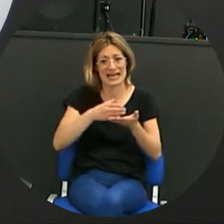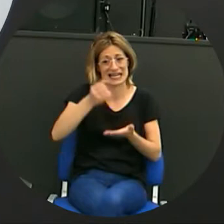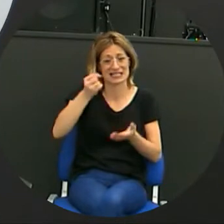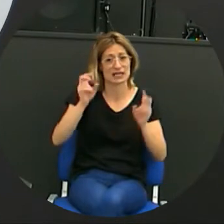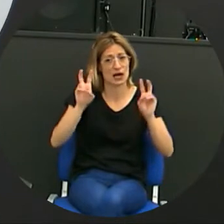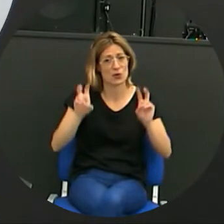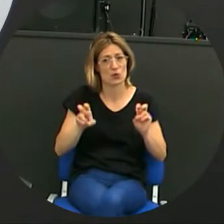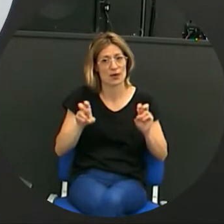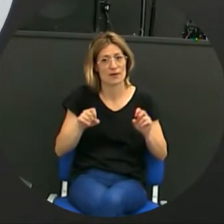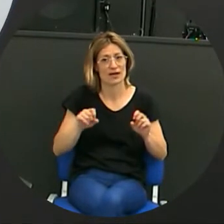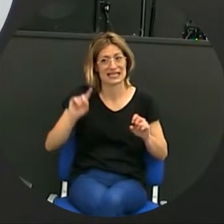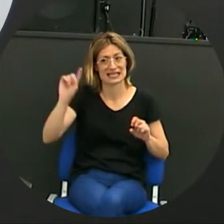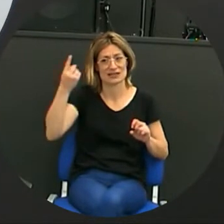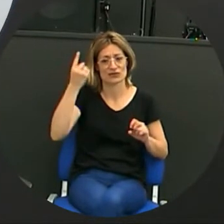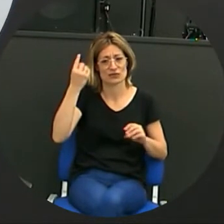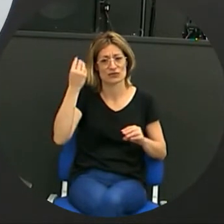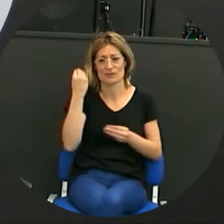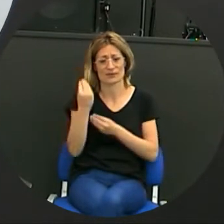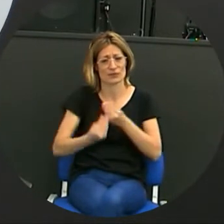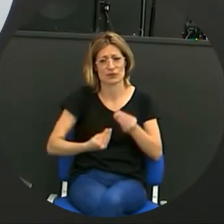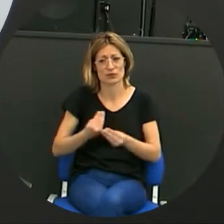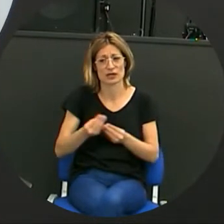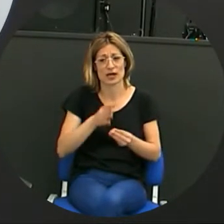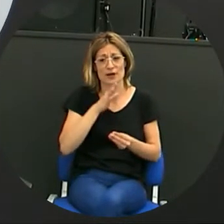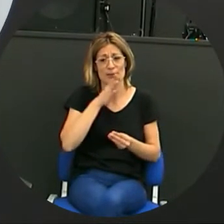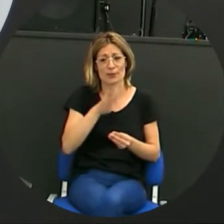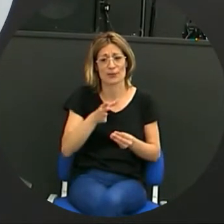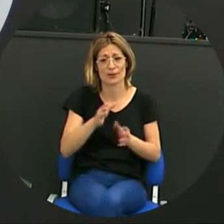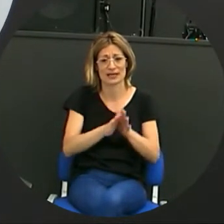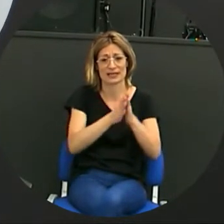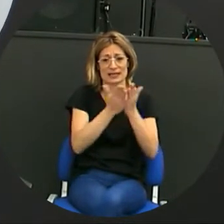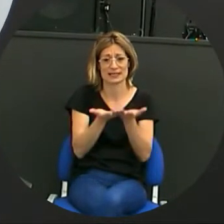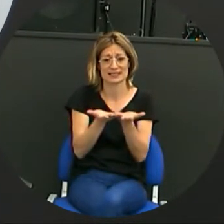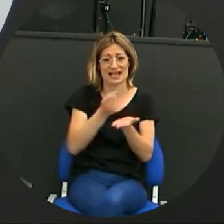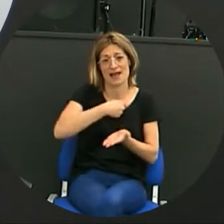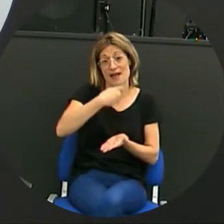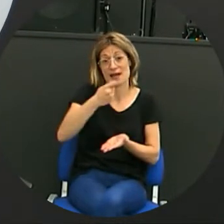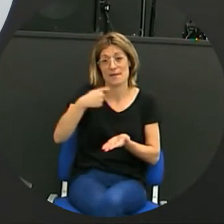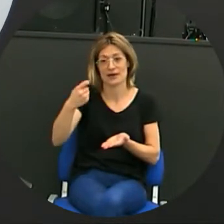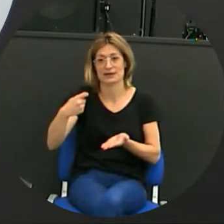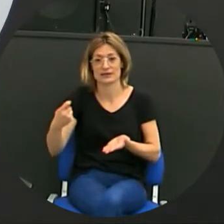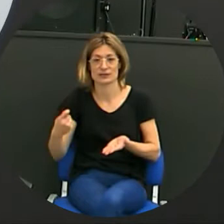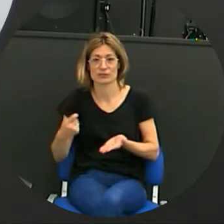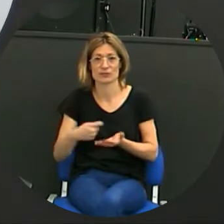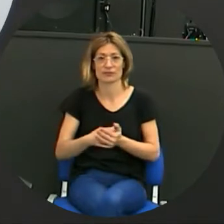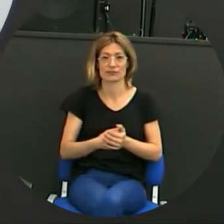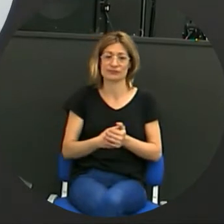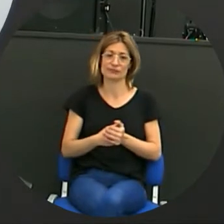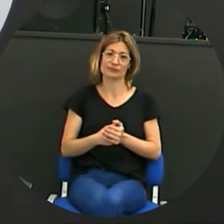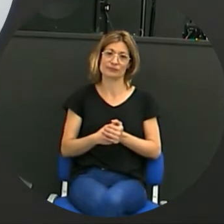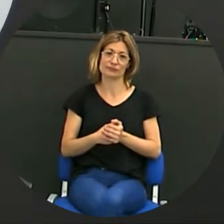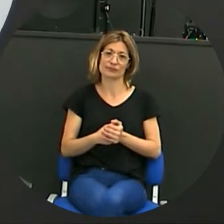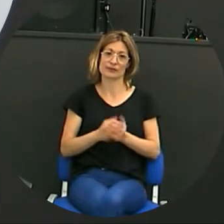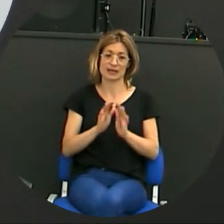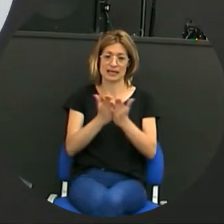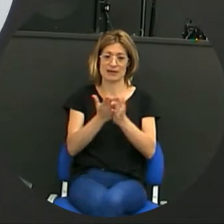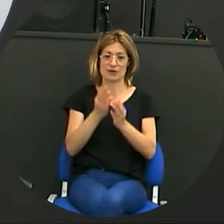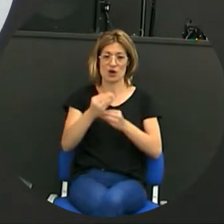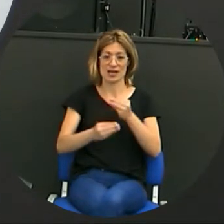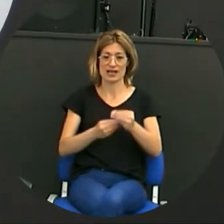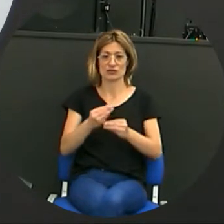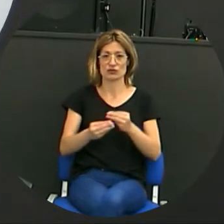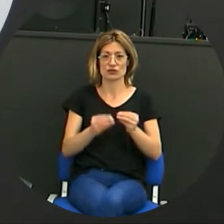Dios iba a usar para hacer el evangelismo y las misiones, como veremos. Hechos 11,